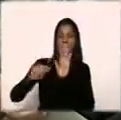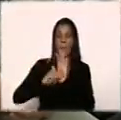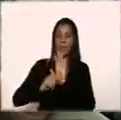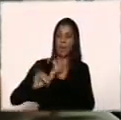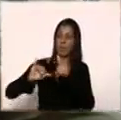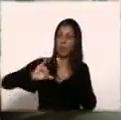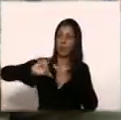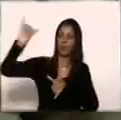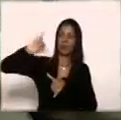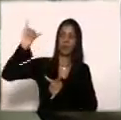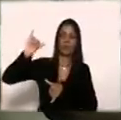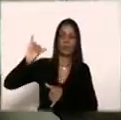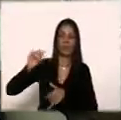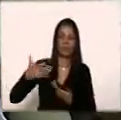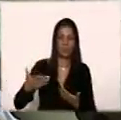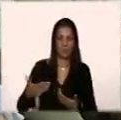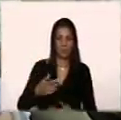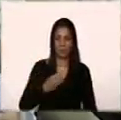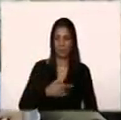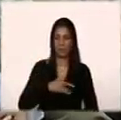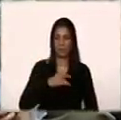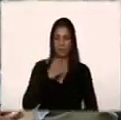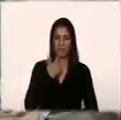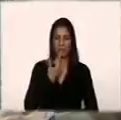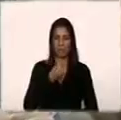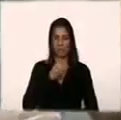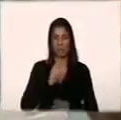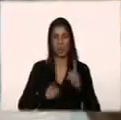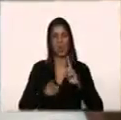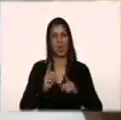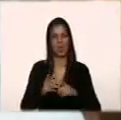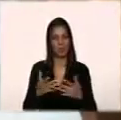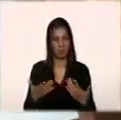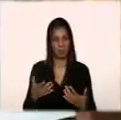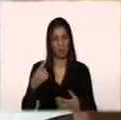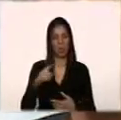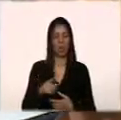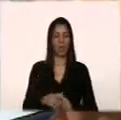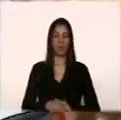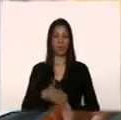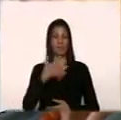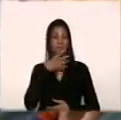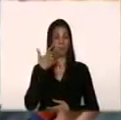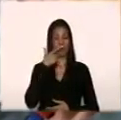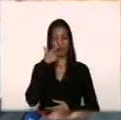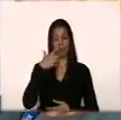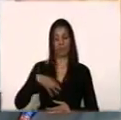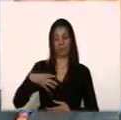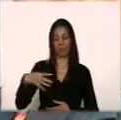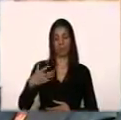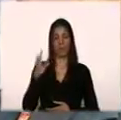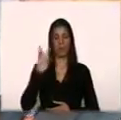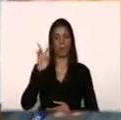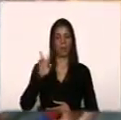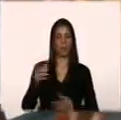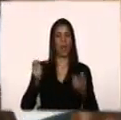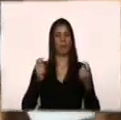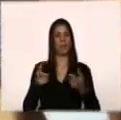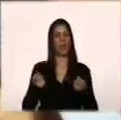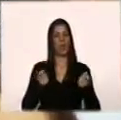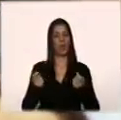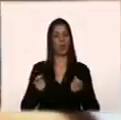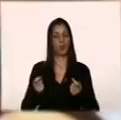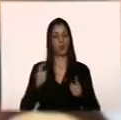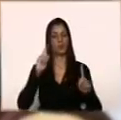especulativos y aberrantes que tienen ahorita algunos sectores de la burguesía venezolana intentando doblegar a